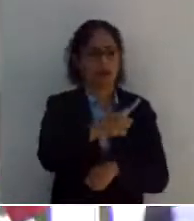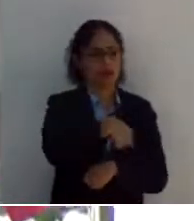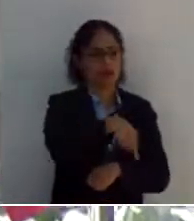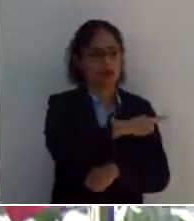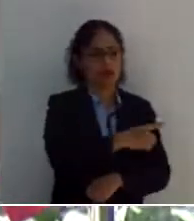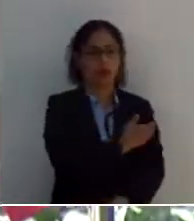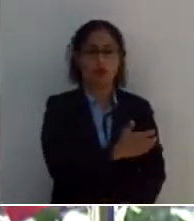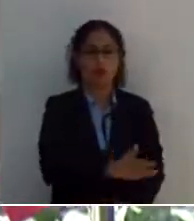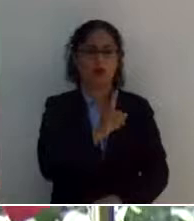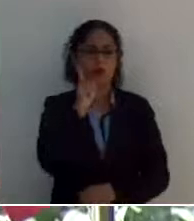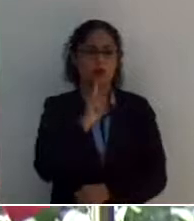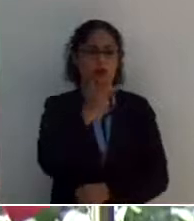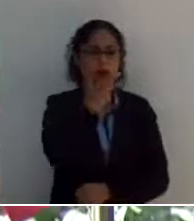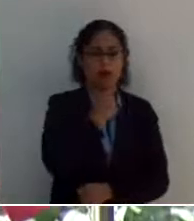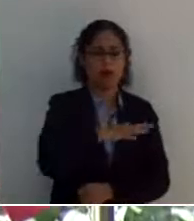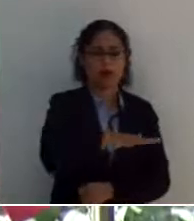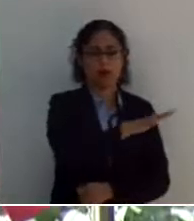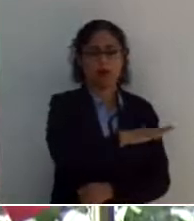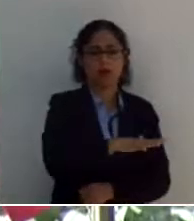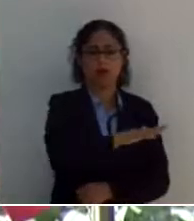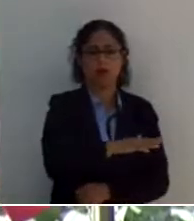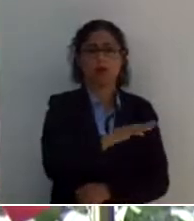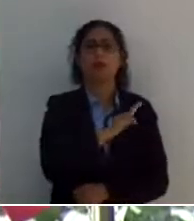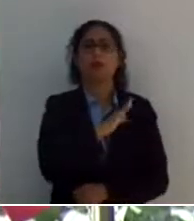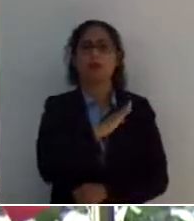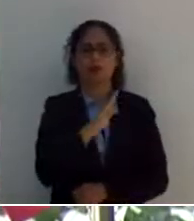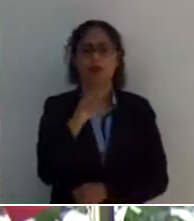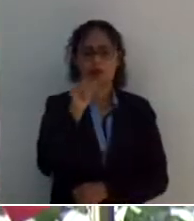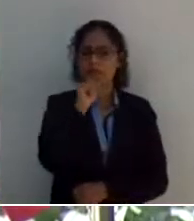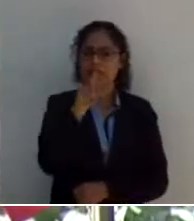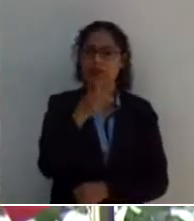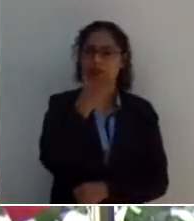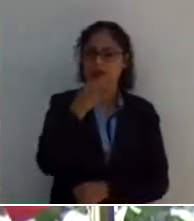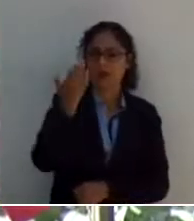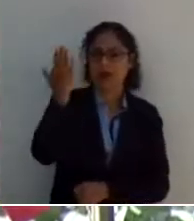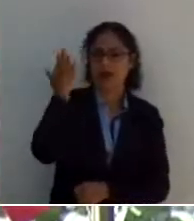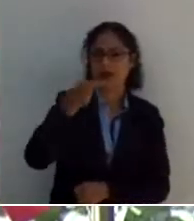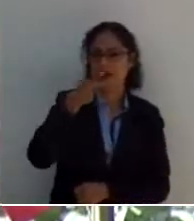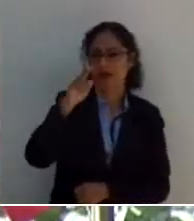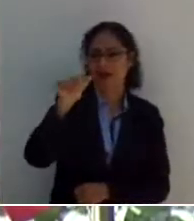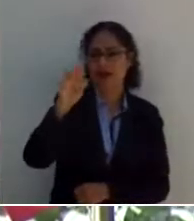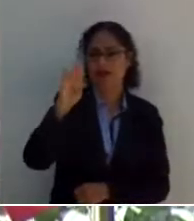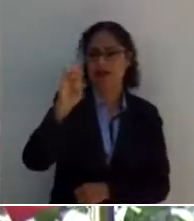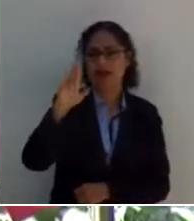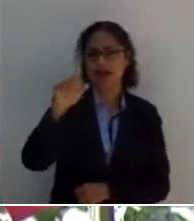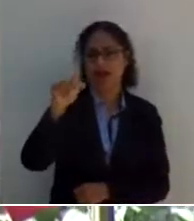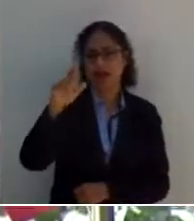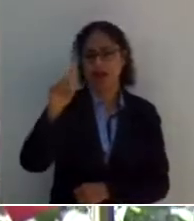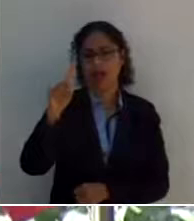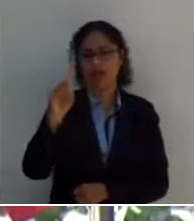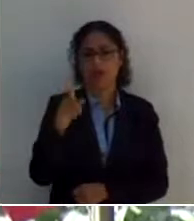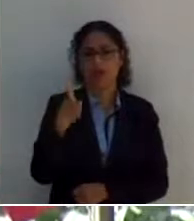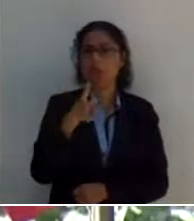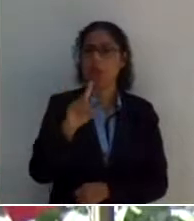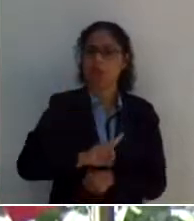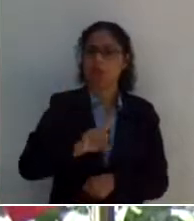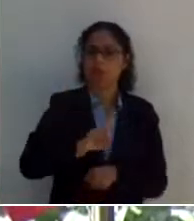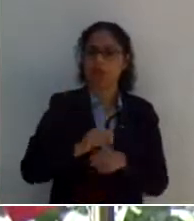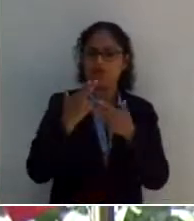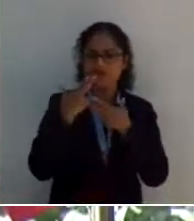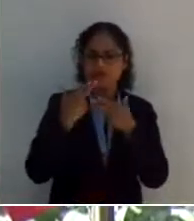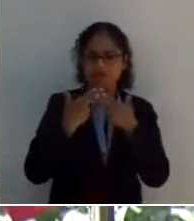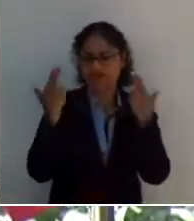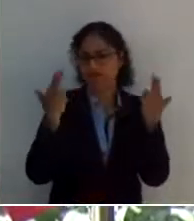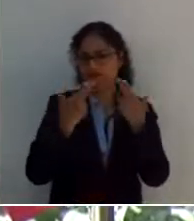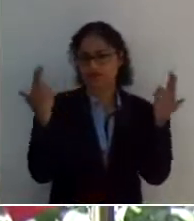y compañeros, que como bien lo dijo aquí Abelardo Pérez, se la juegan todos los